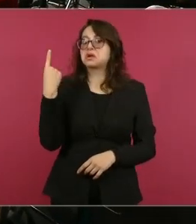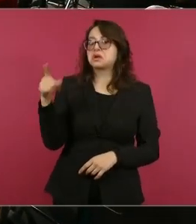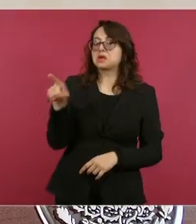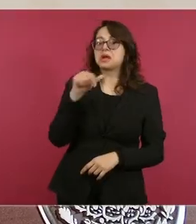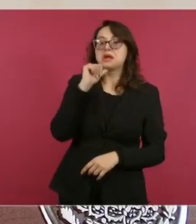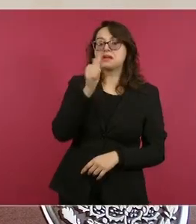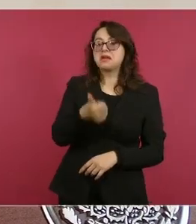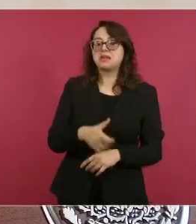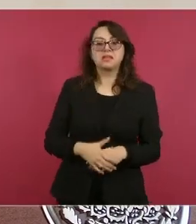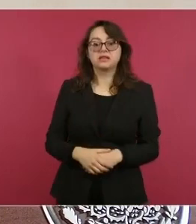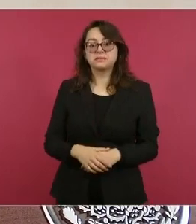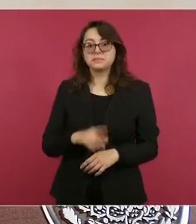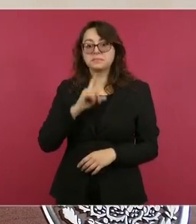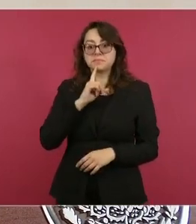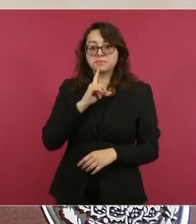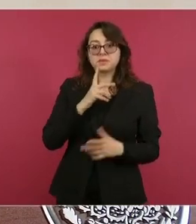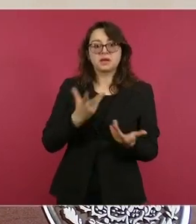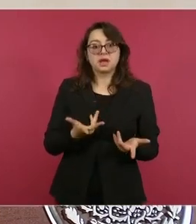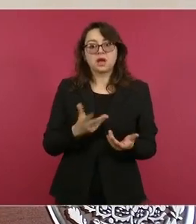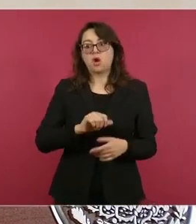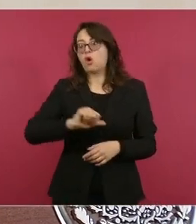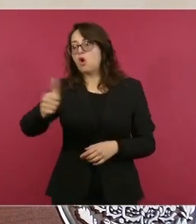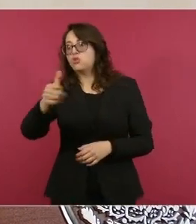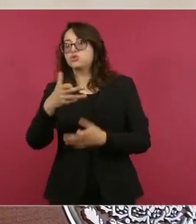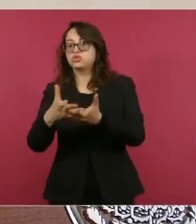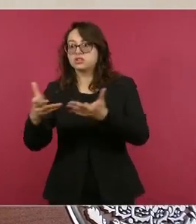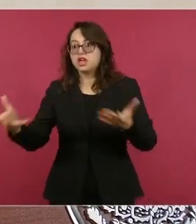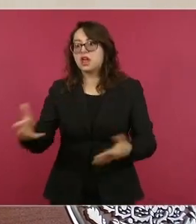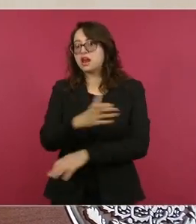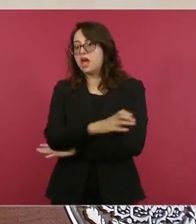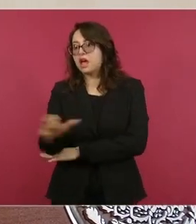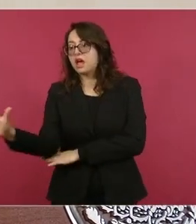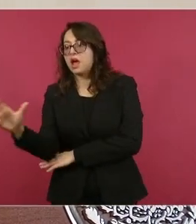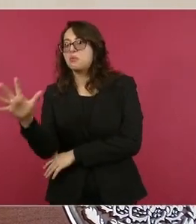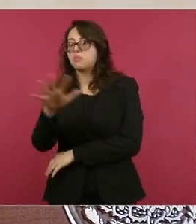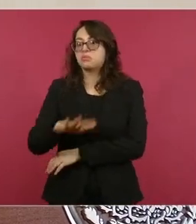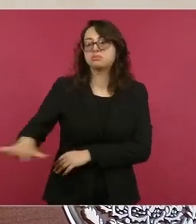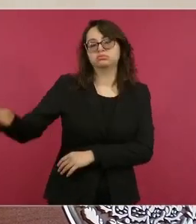muchísimos casos de amparos, de ejidatarios, ¿no?